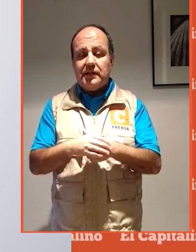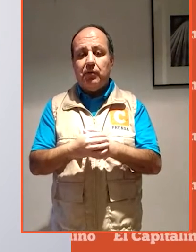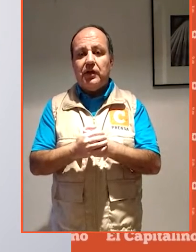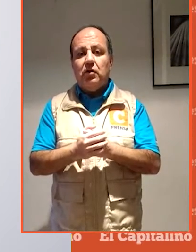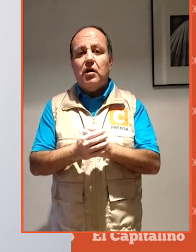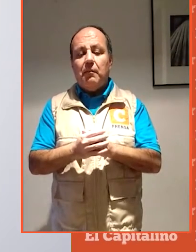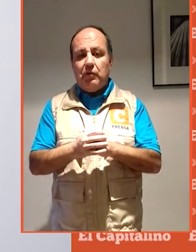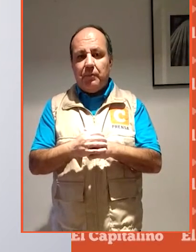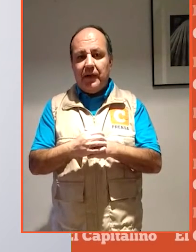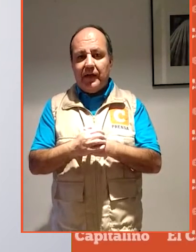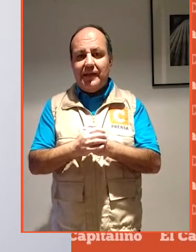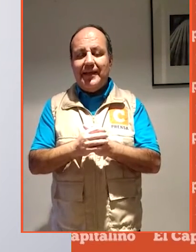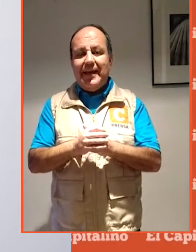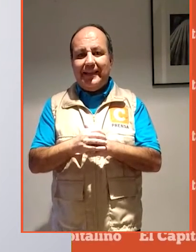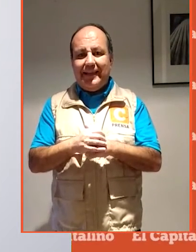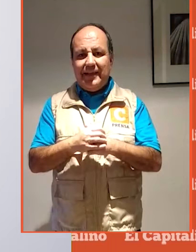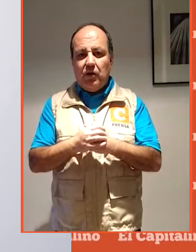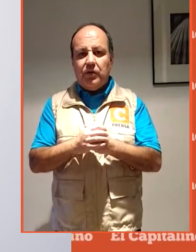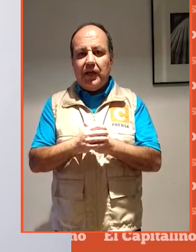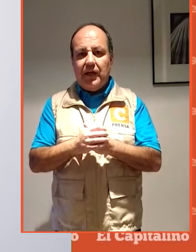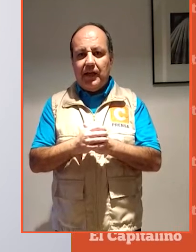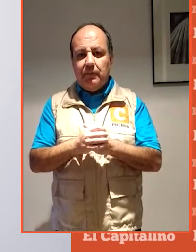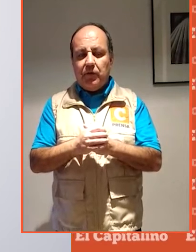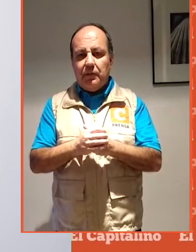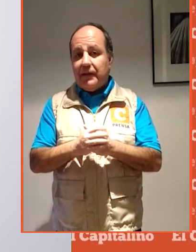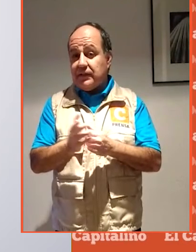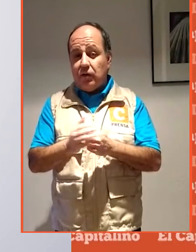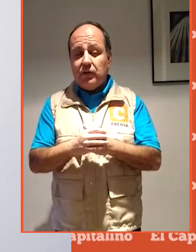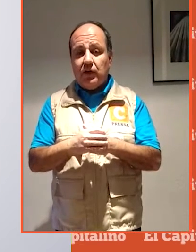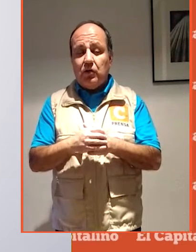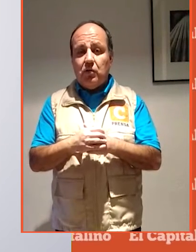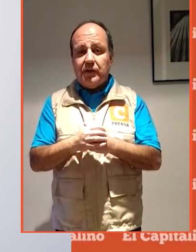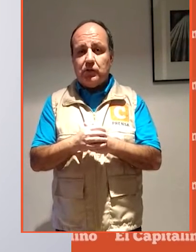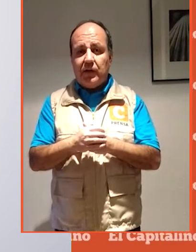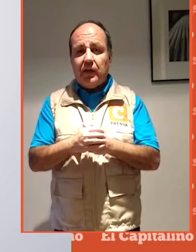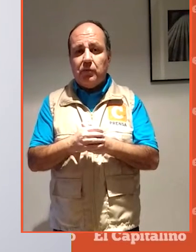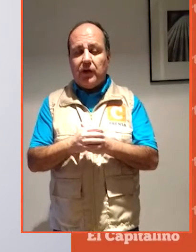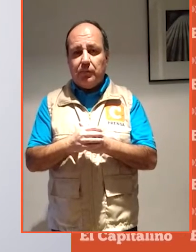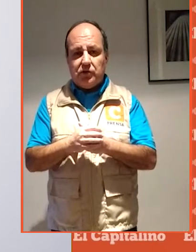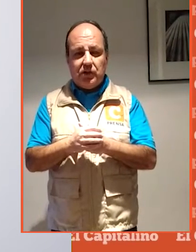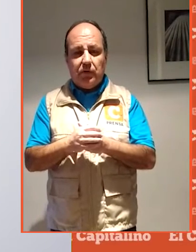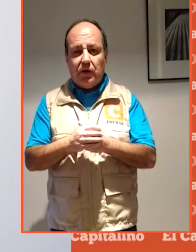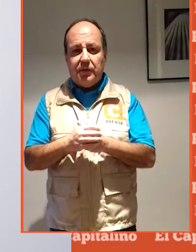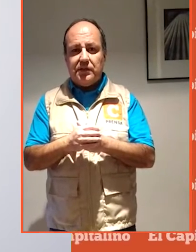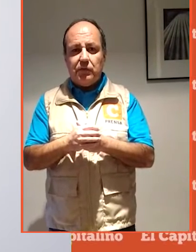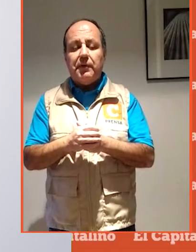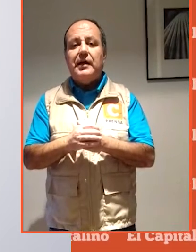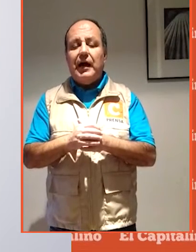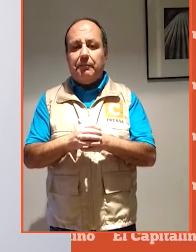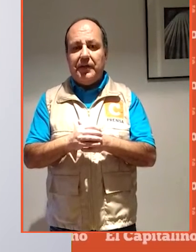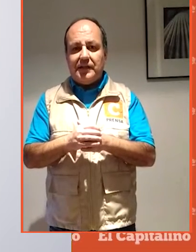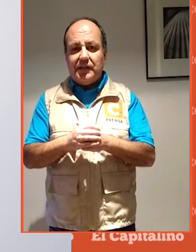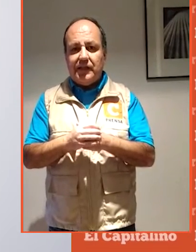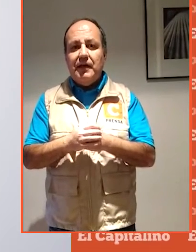el buen ojo que le está poniendo Manuel Pellegrini, el técnico del equipo del Betis. Recordando que no jugó Andrés Guardado porque dio positivo de